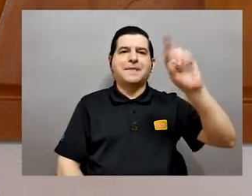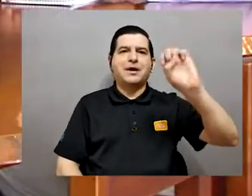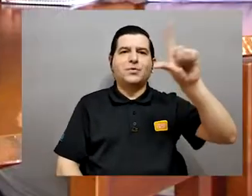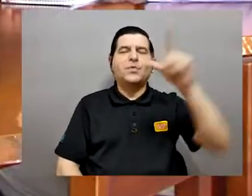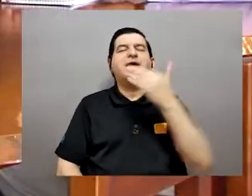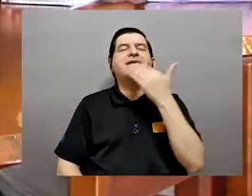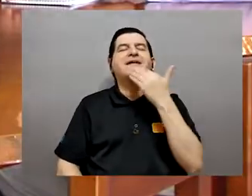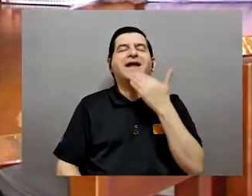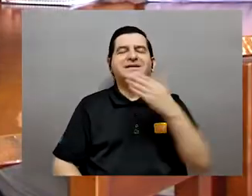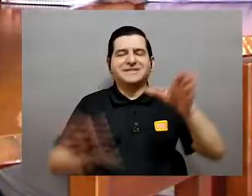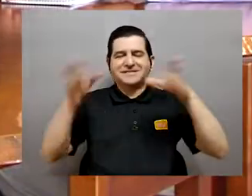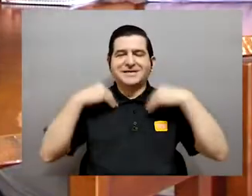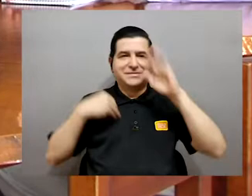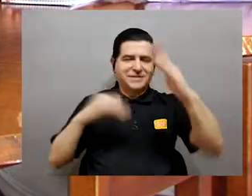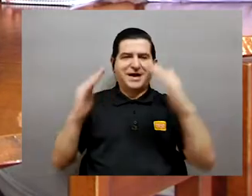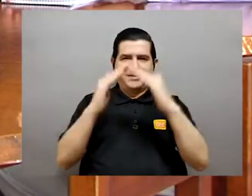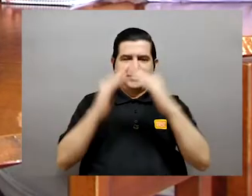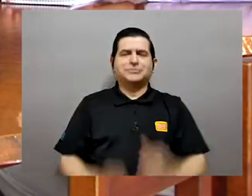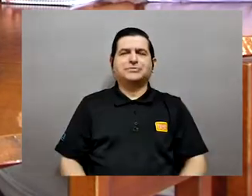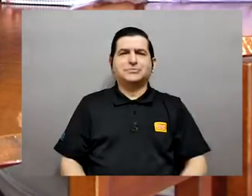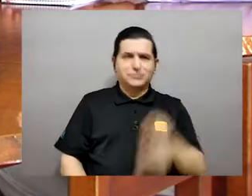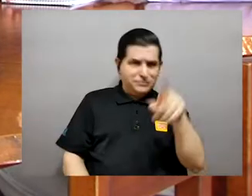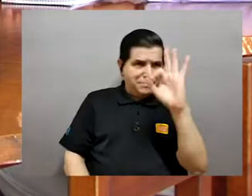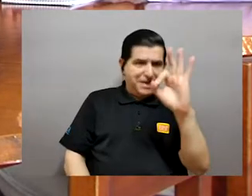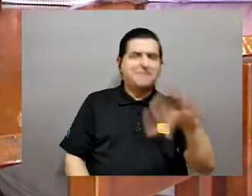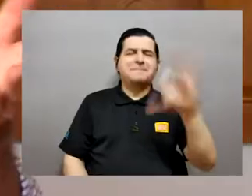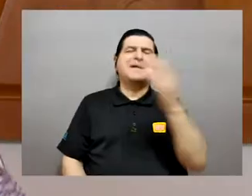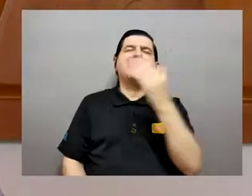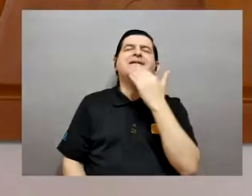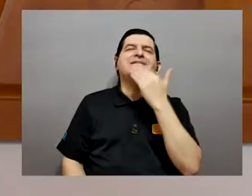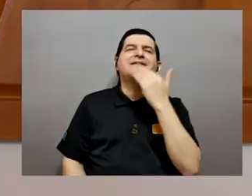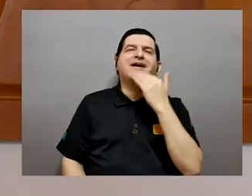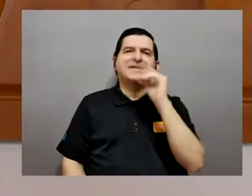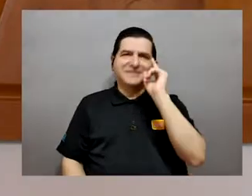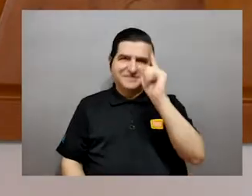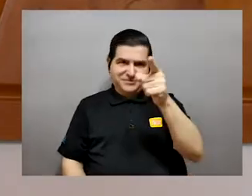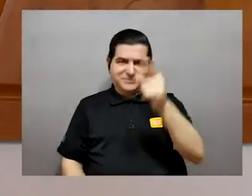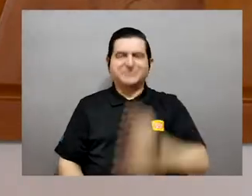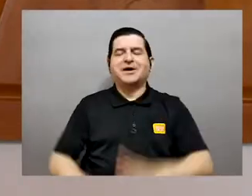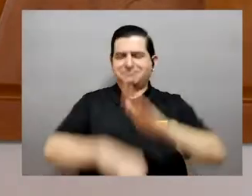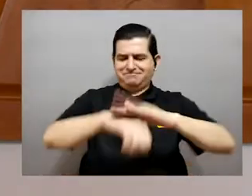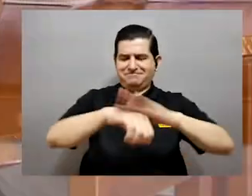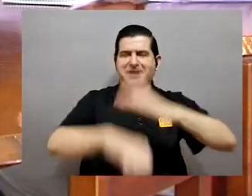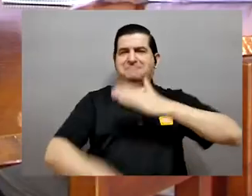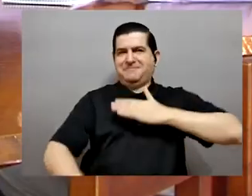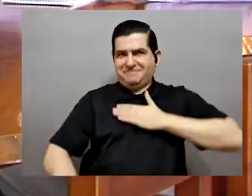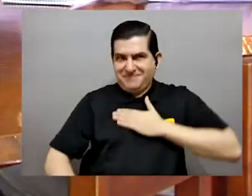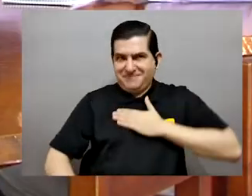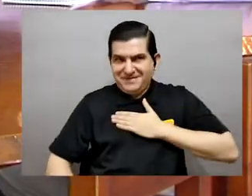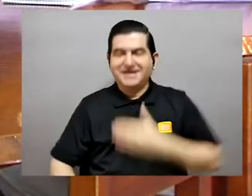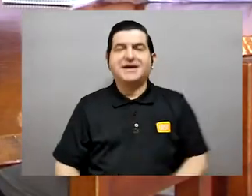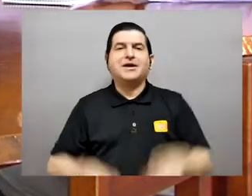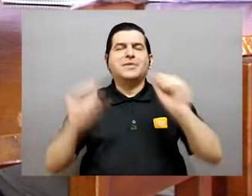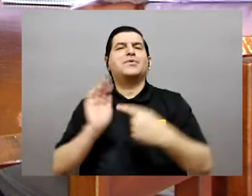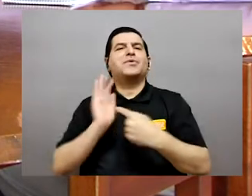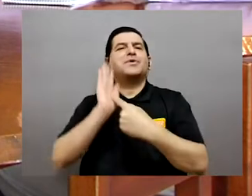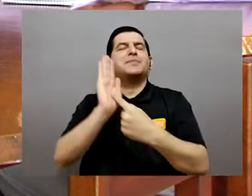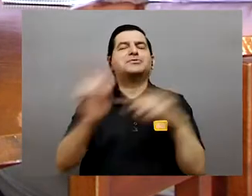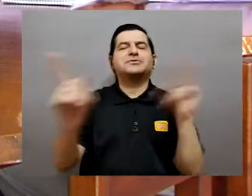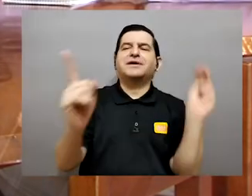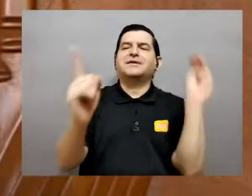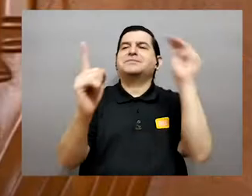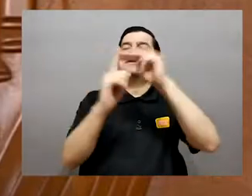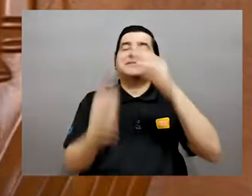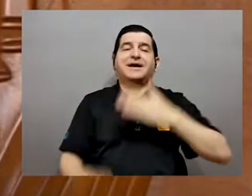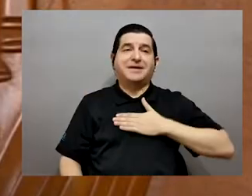especialmente los jóvenes, los niños, teníamos muchas carencias que de lo cual voy a compartirles ahora, ¿no? Don Eladio y doña